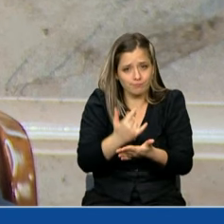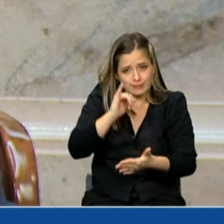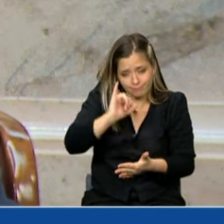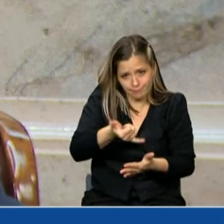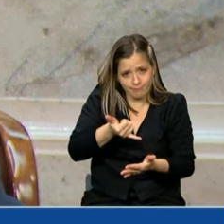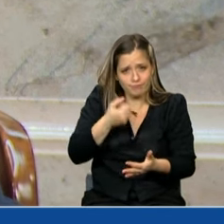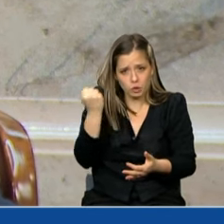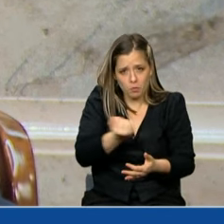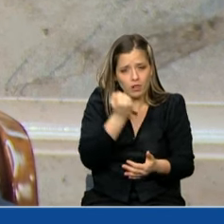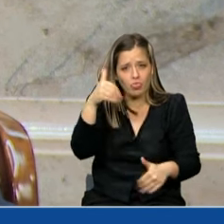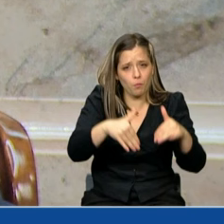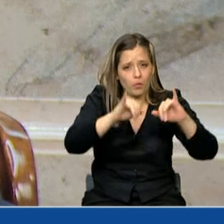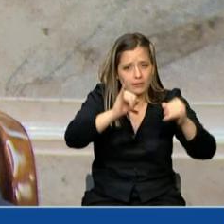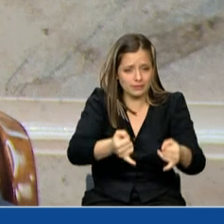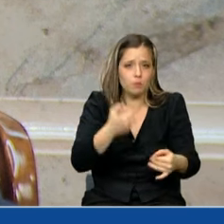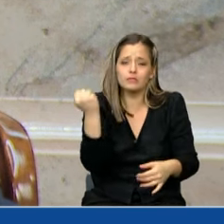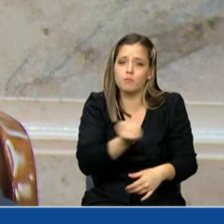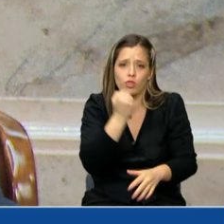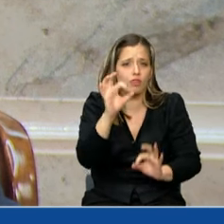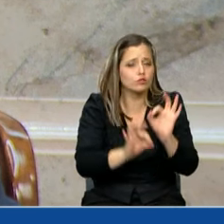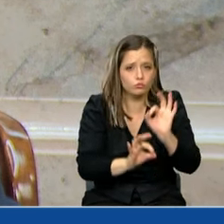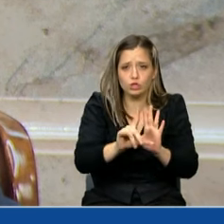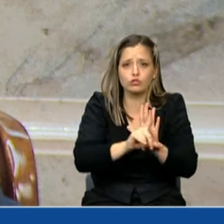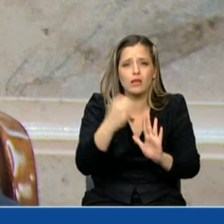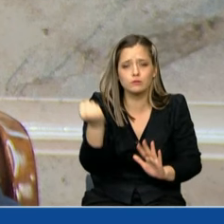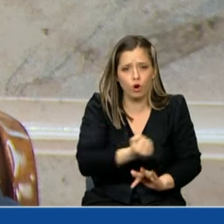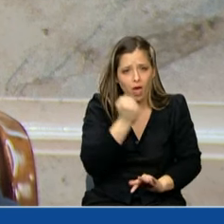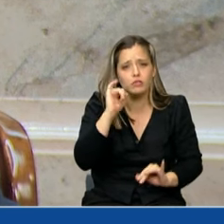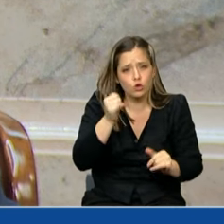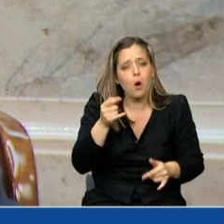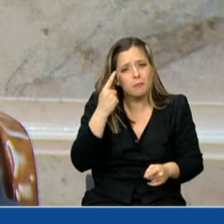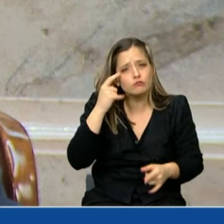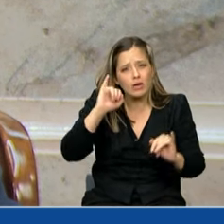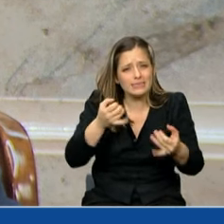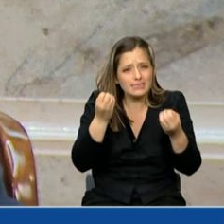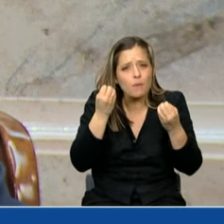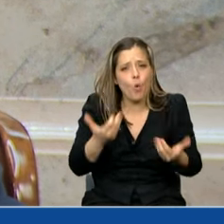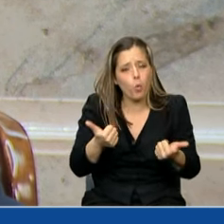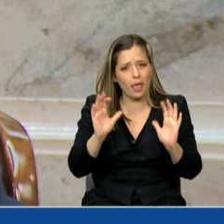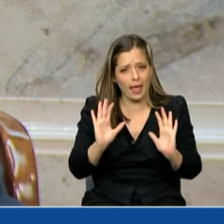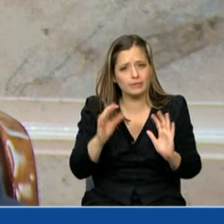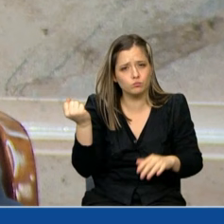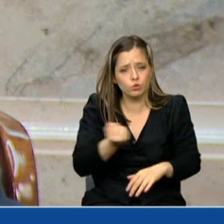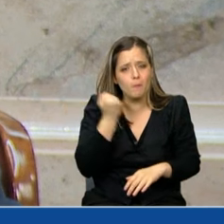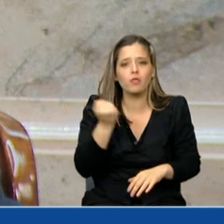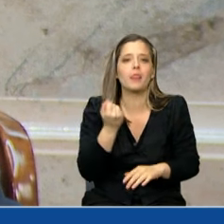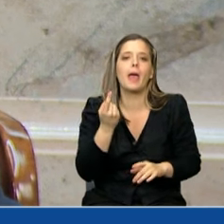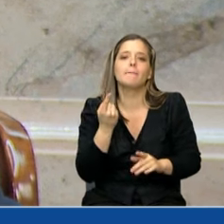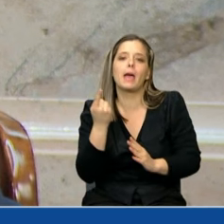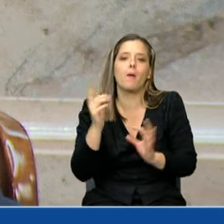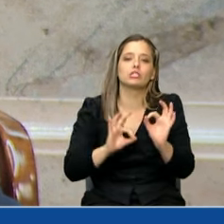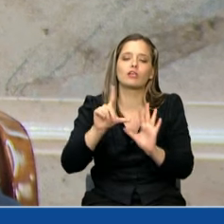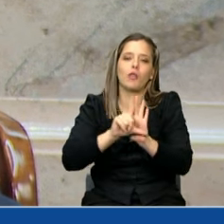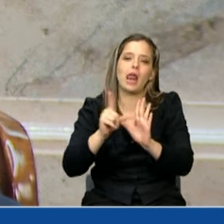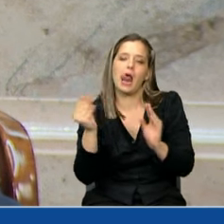para la Argentina y un proyecto de estas características todo lo contrario me parece bien me parece sano que lo hagamos pero no lo vistamos de otra cosa la